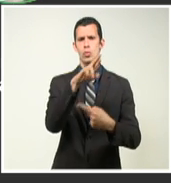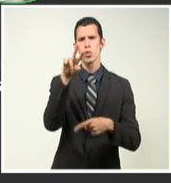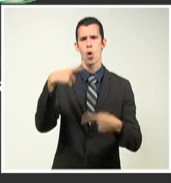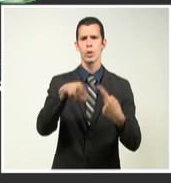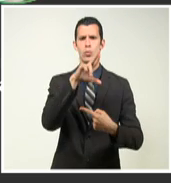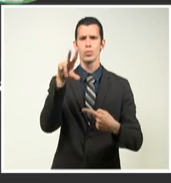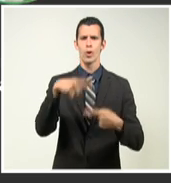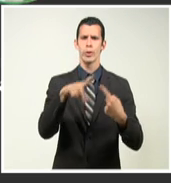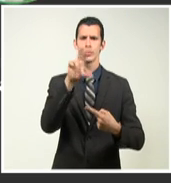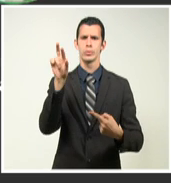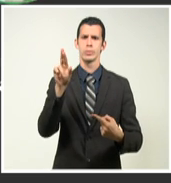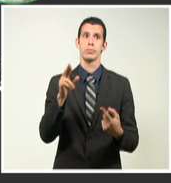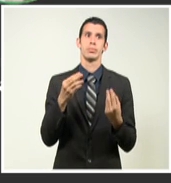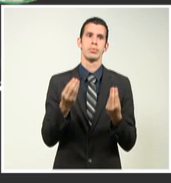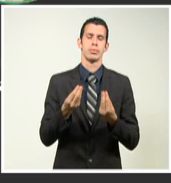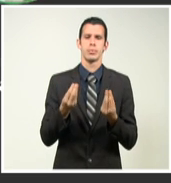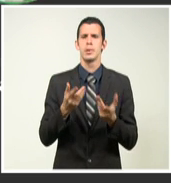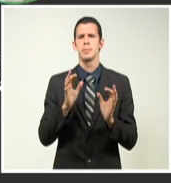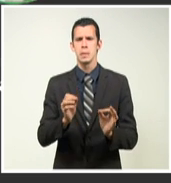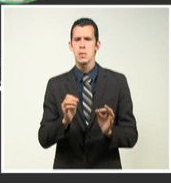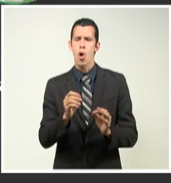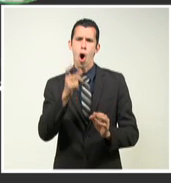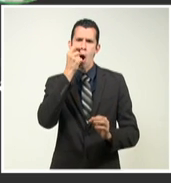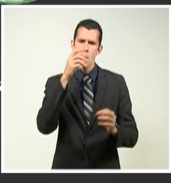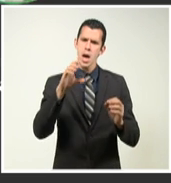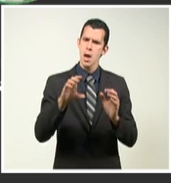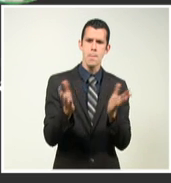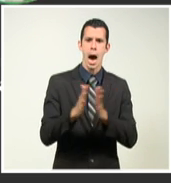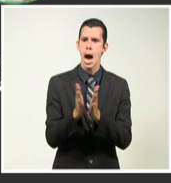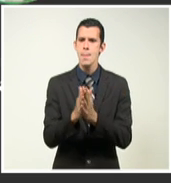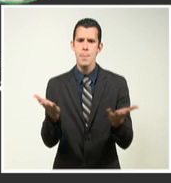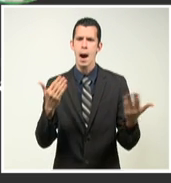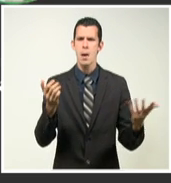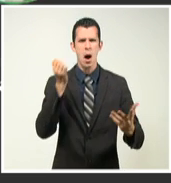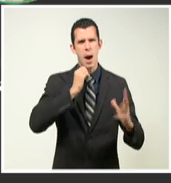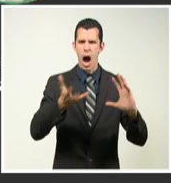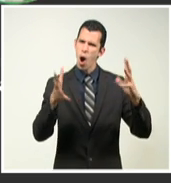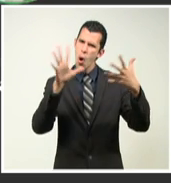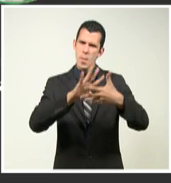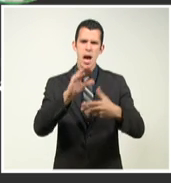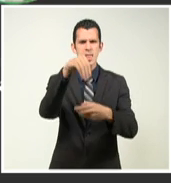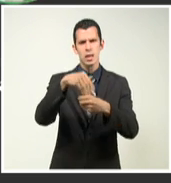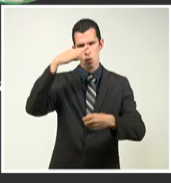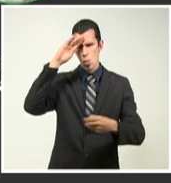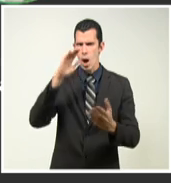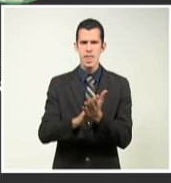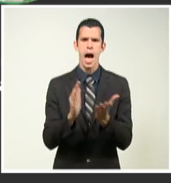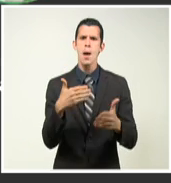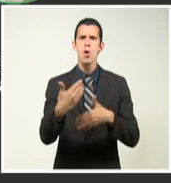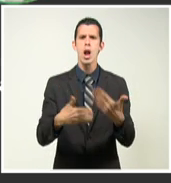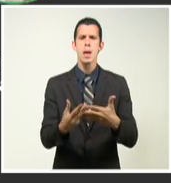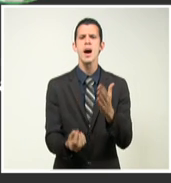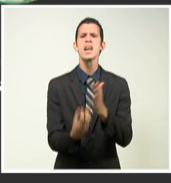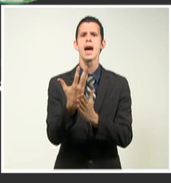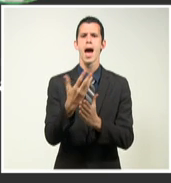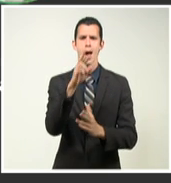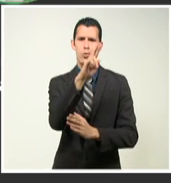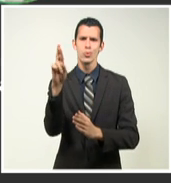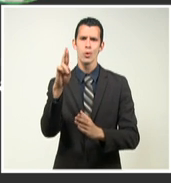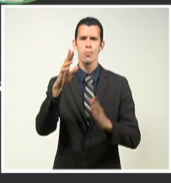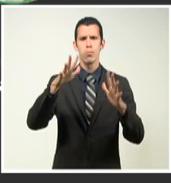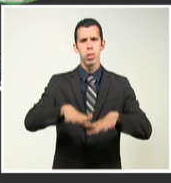acciones al estallido social mediante la desobediencia y el caos. Estos tres últimos que ven aquí desarrollan sus acciones